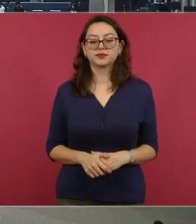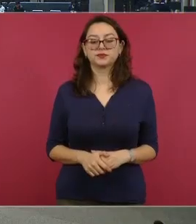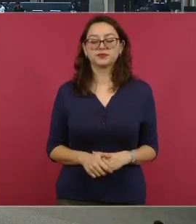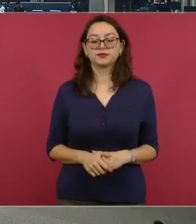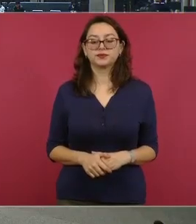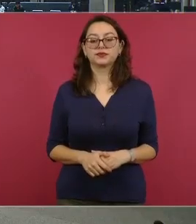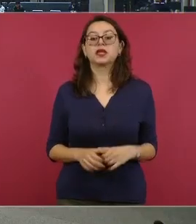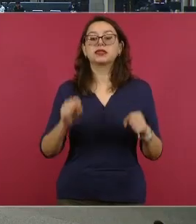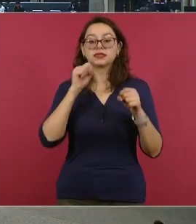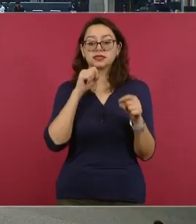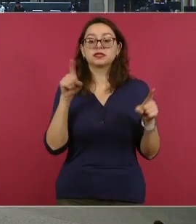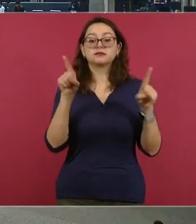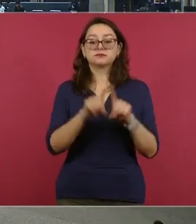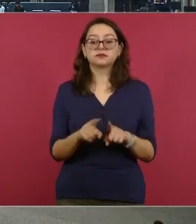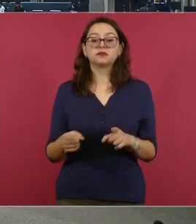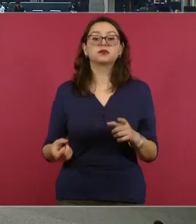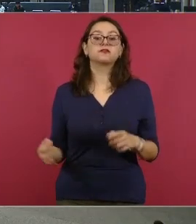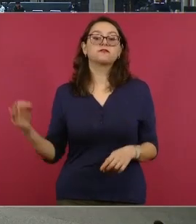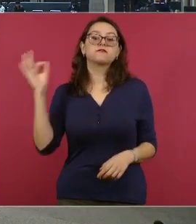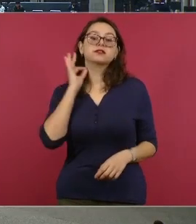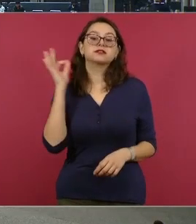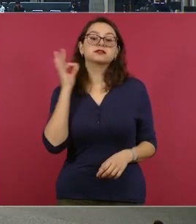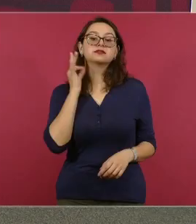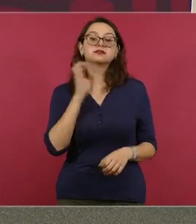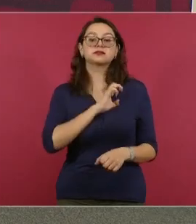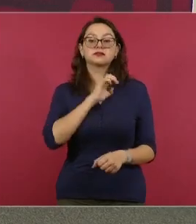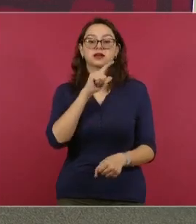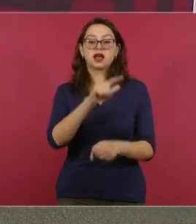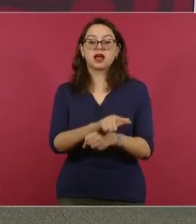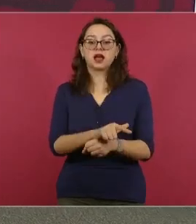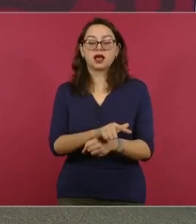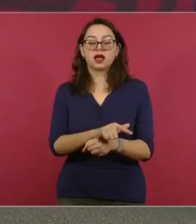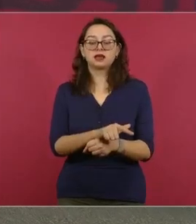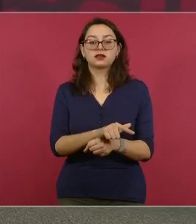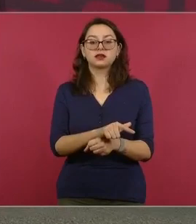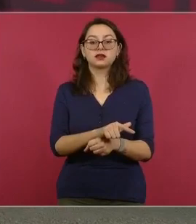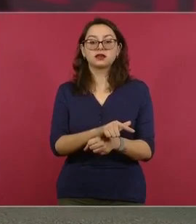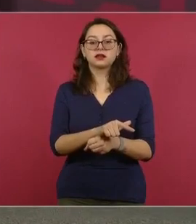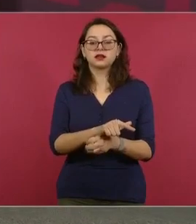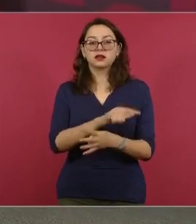el fiscal especial y está participando